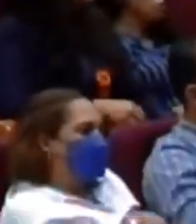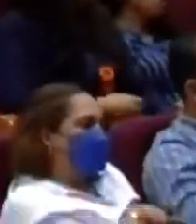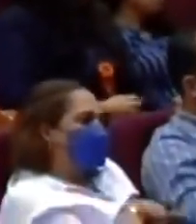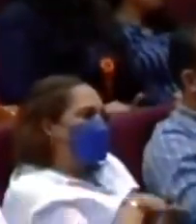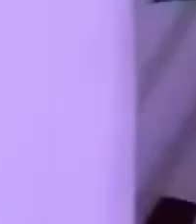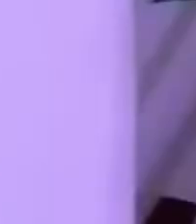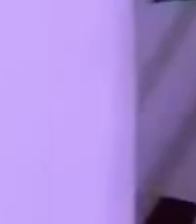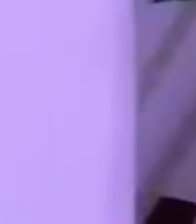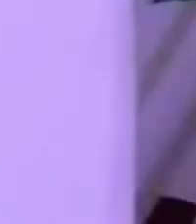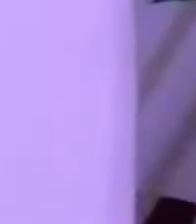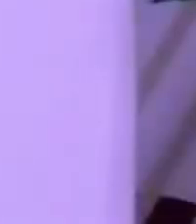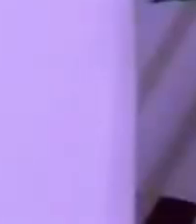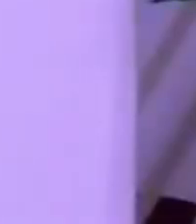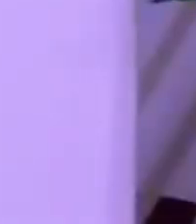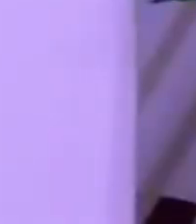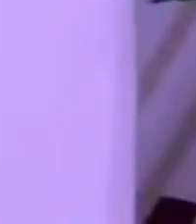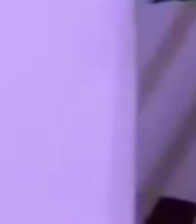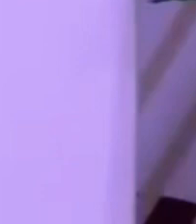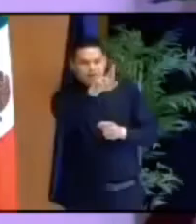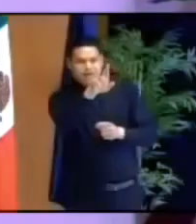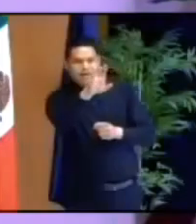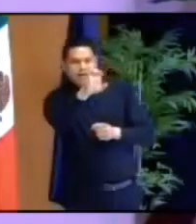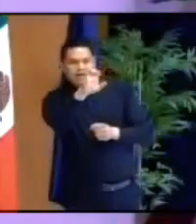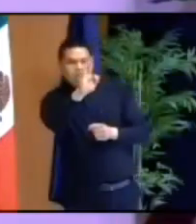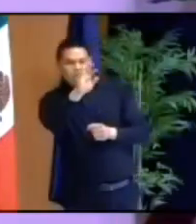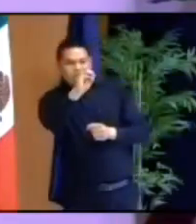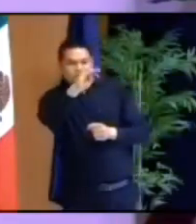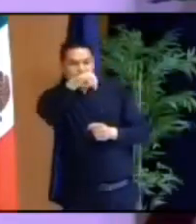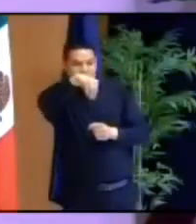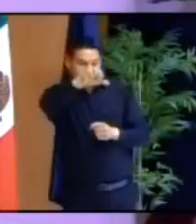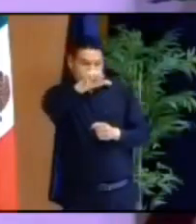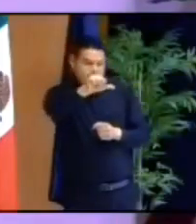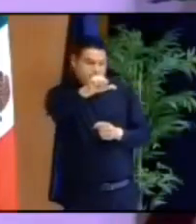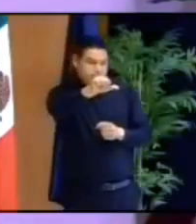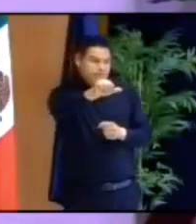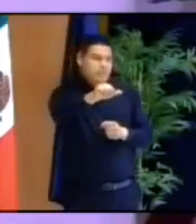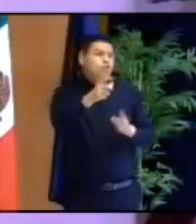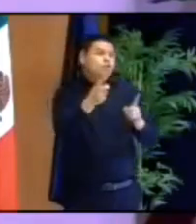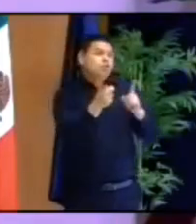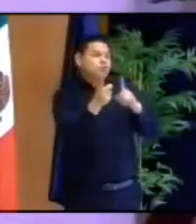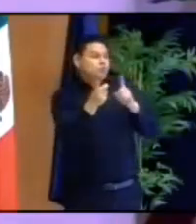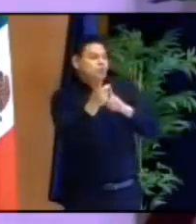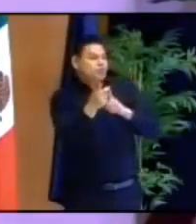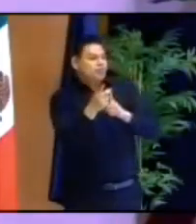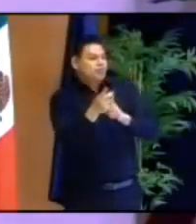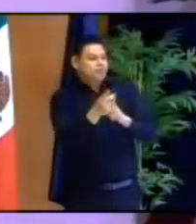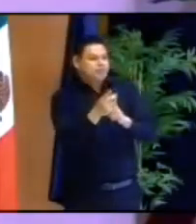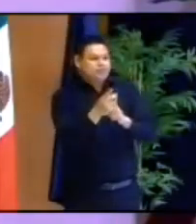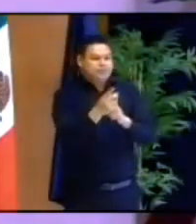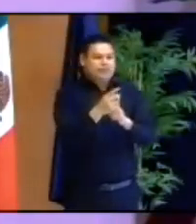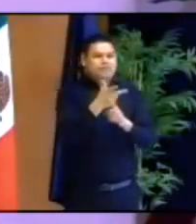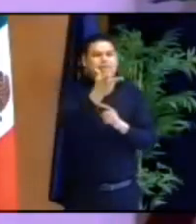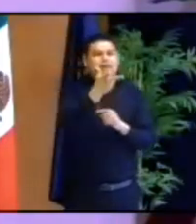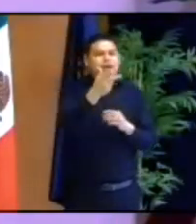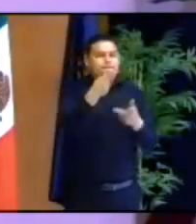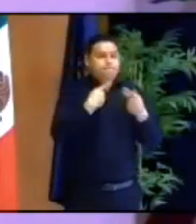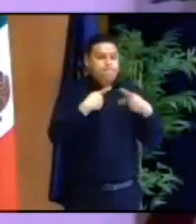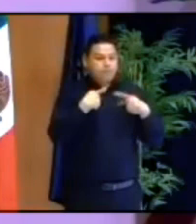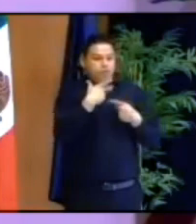Y ahí en Reforma, si ustedes han ido a la ciudad, donde solo había esculturas de